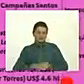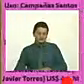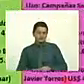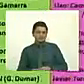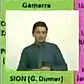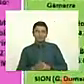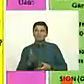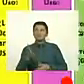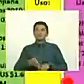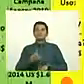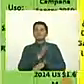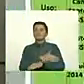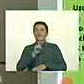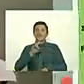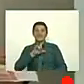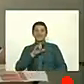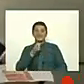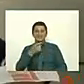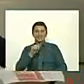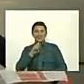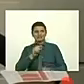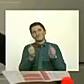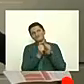Villegas era funcionario de Samuel Moreno.